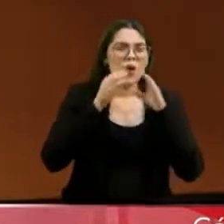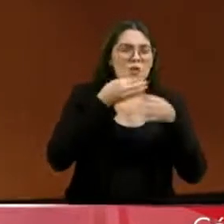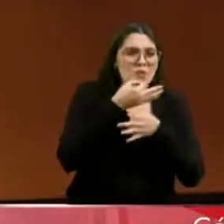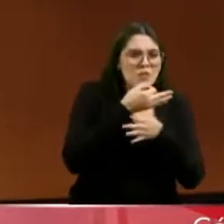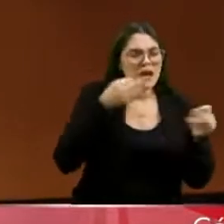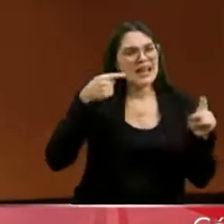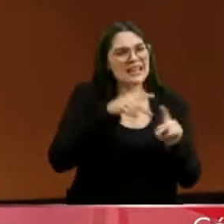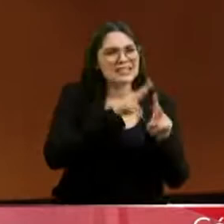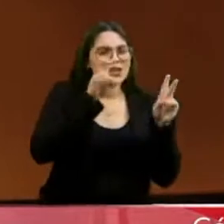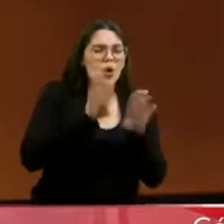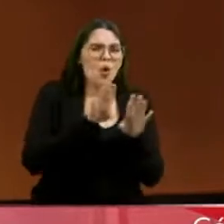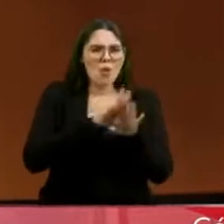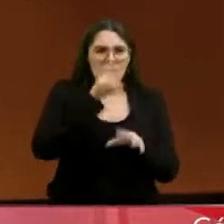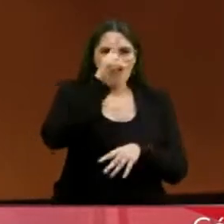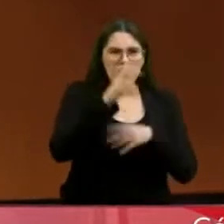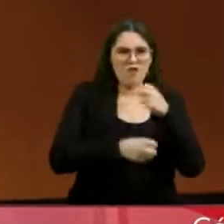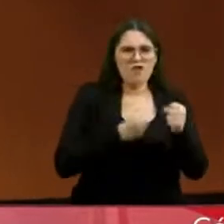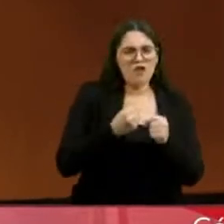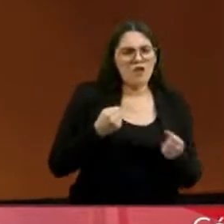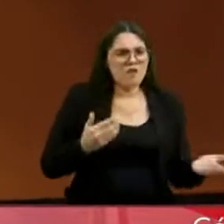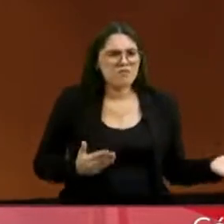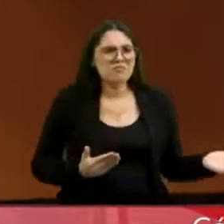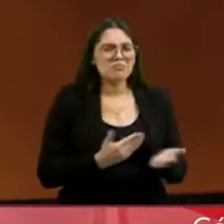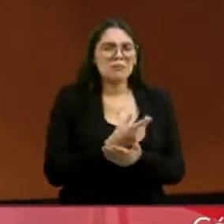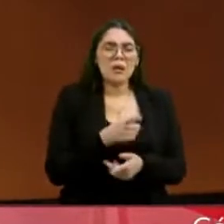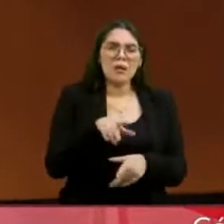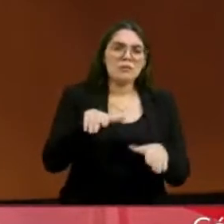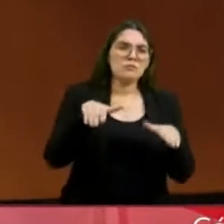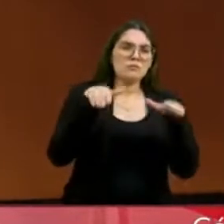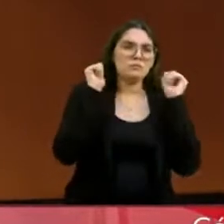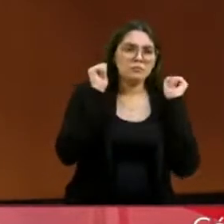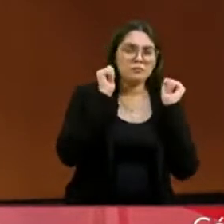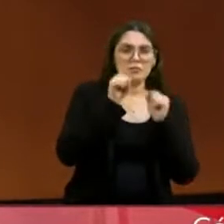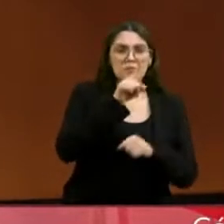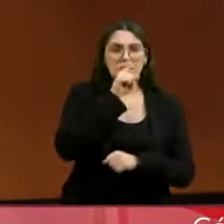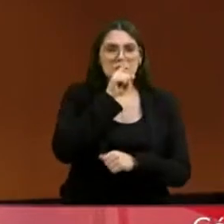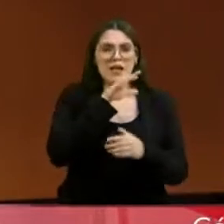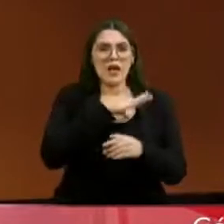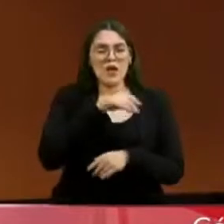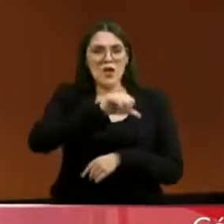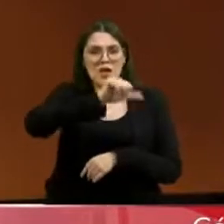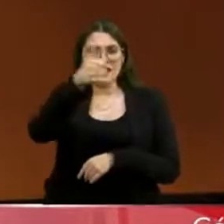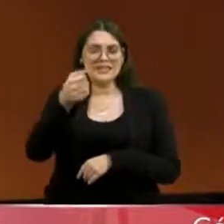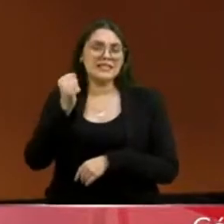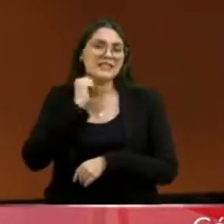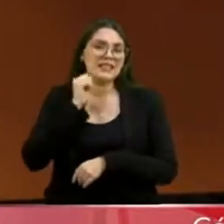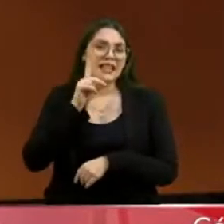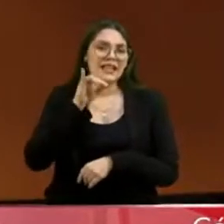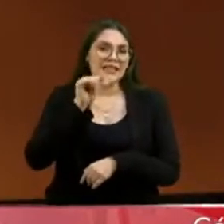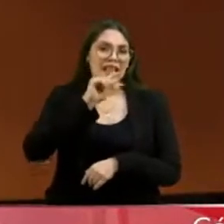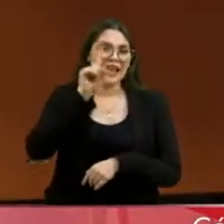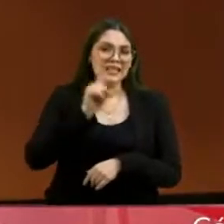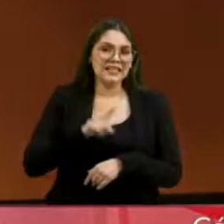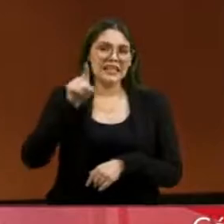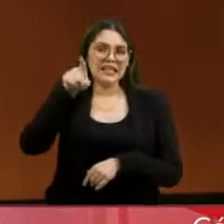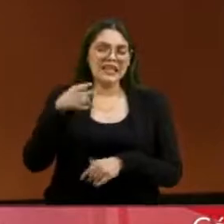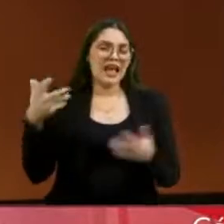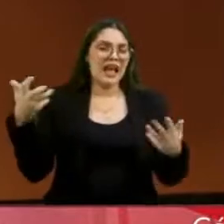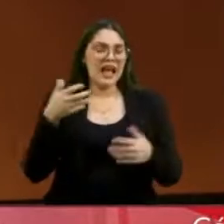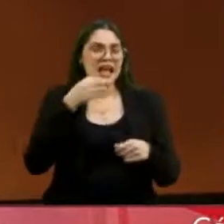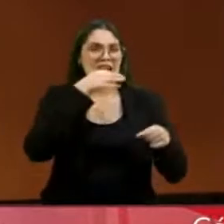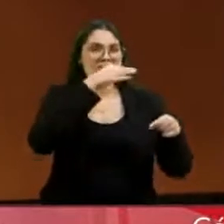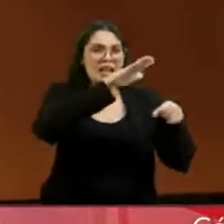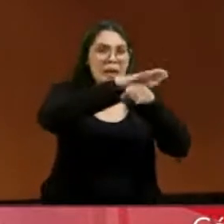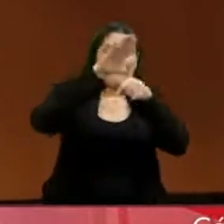nada de esa toma violenta. No han dicho nada de que hubiese una senadora de oposición, la senadora Díaz, que hubiese llamado